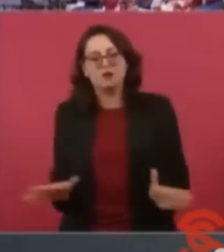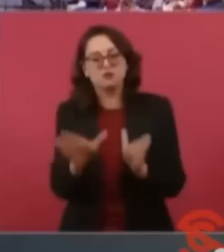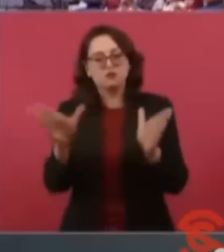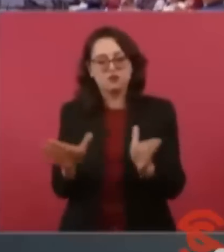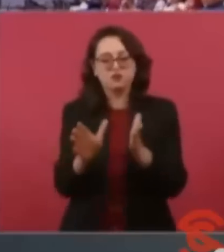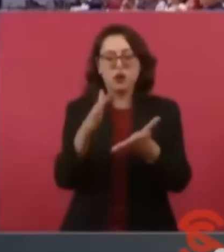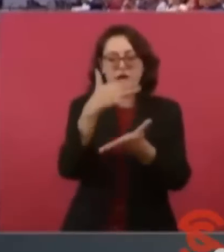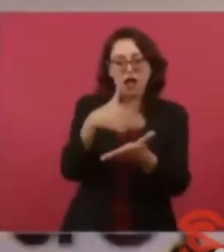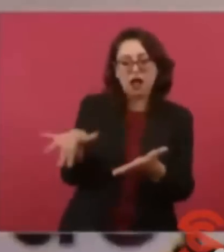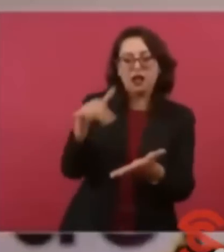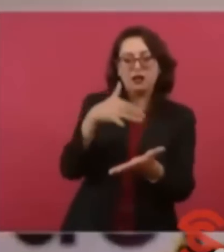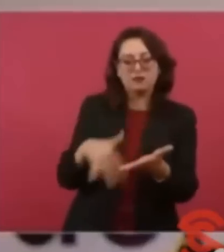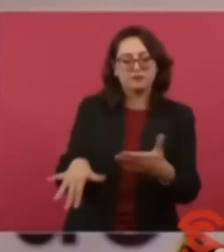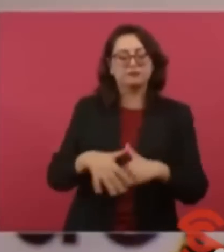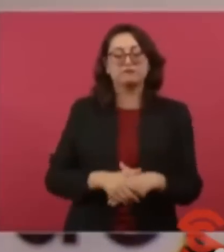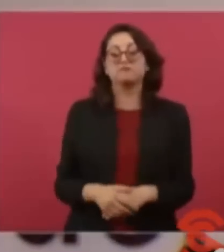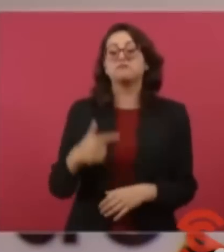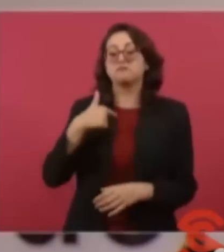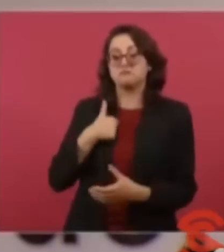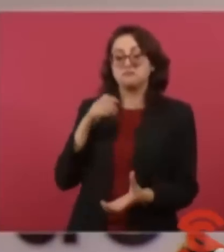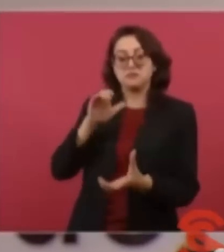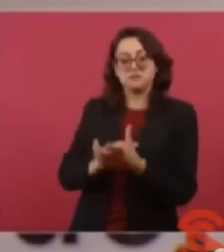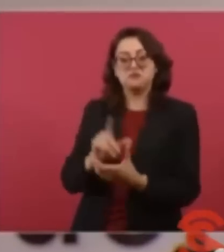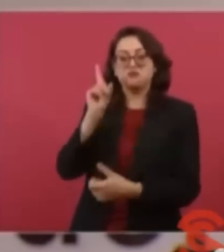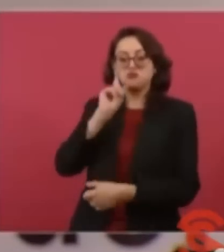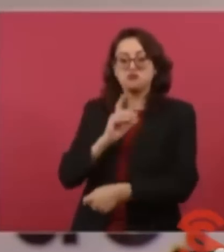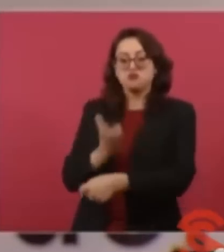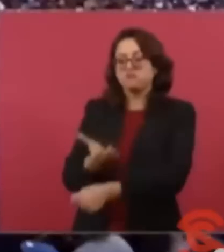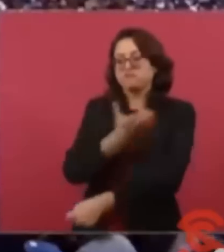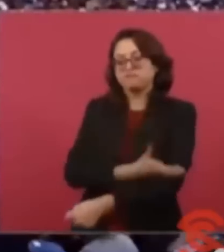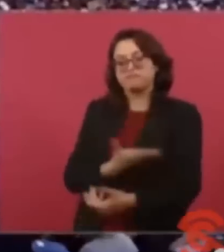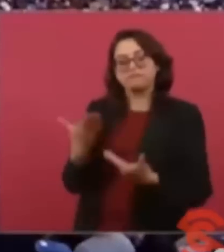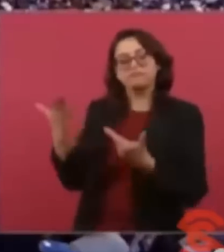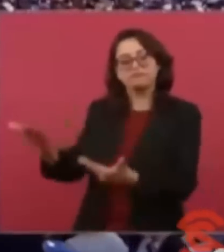otras, a Beatriz, mi esposa y compañera.